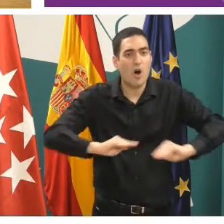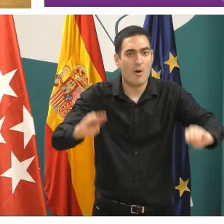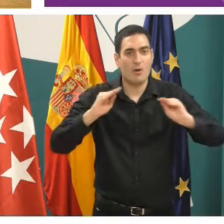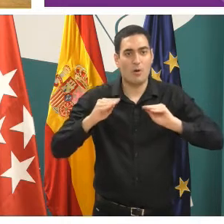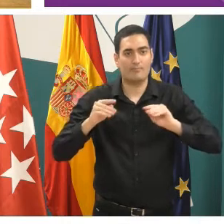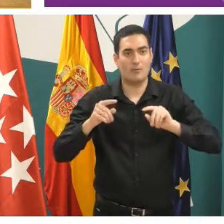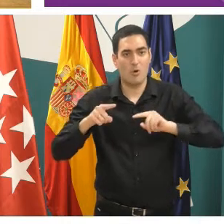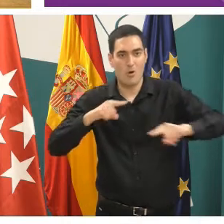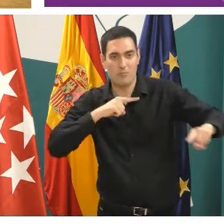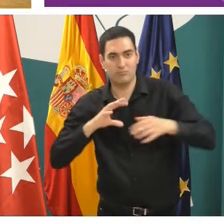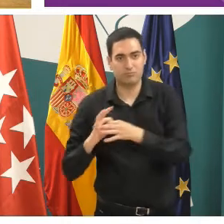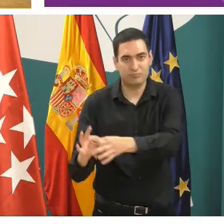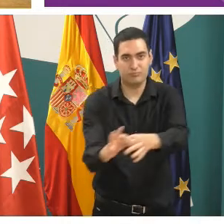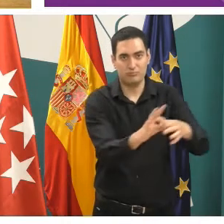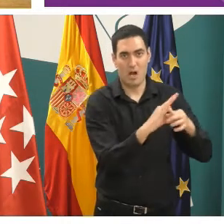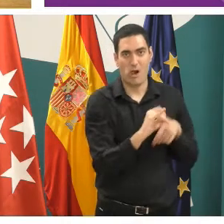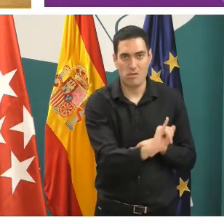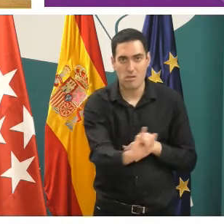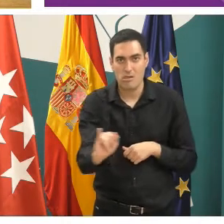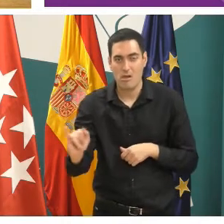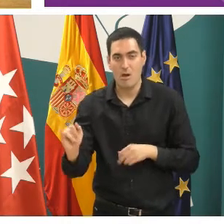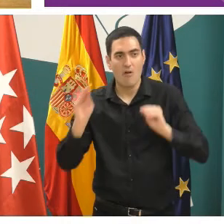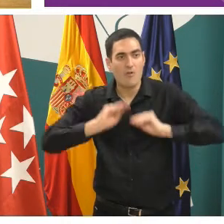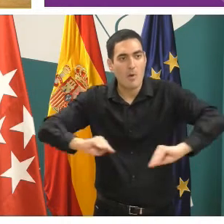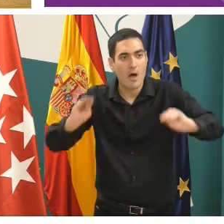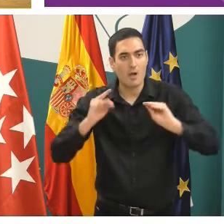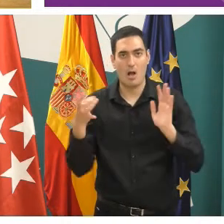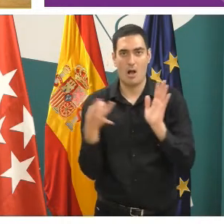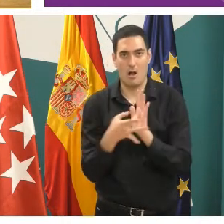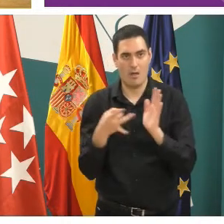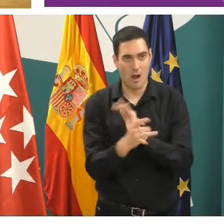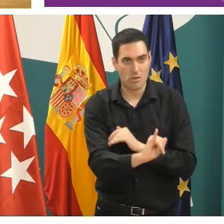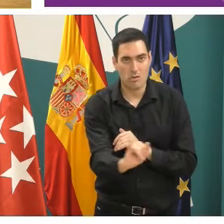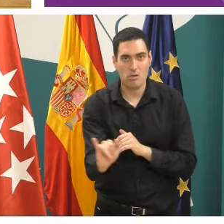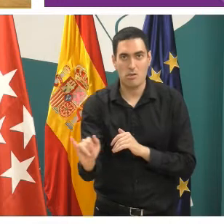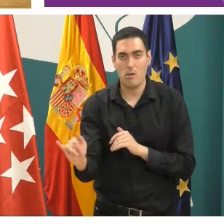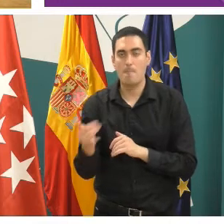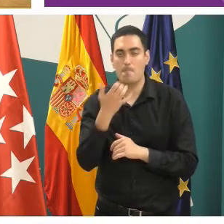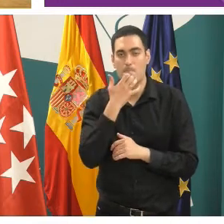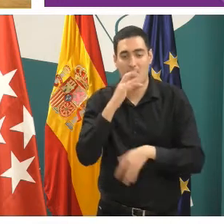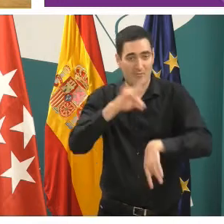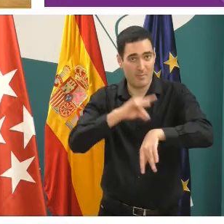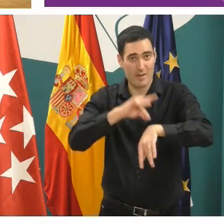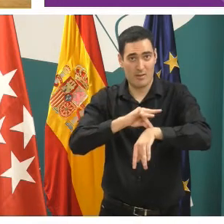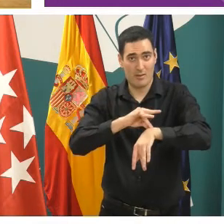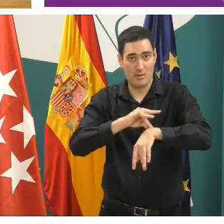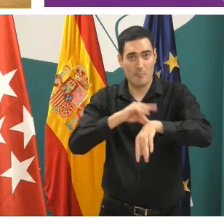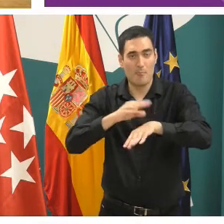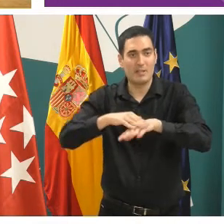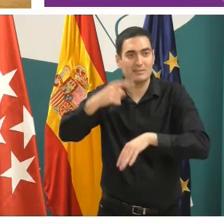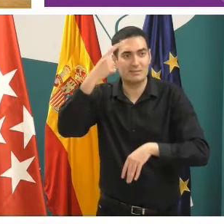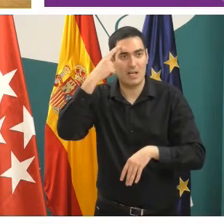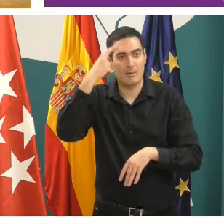coordinada, información de calidad, información para saber sobre la enfermedad, para saber sobre